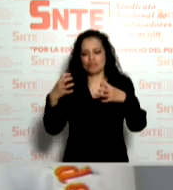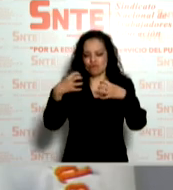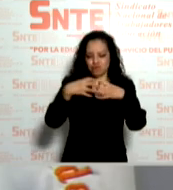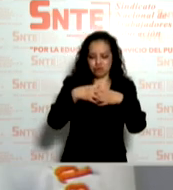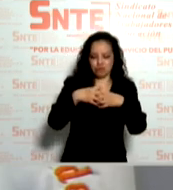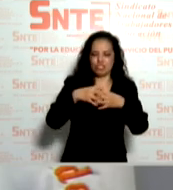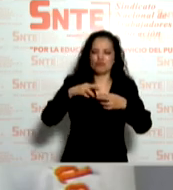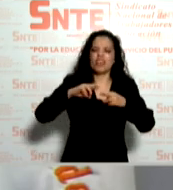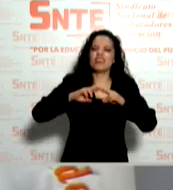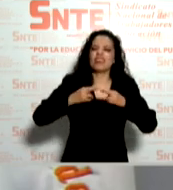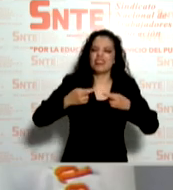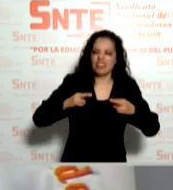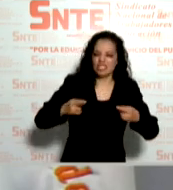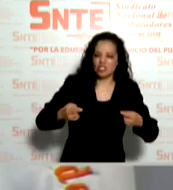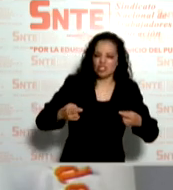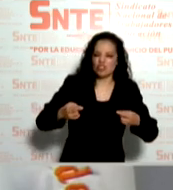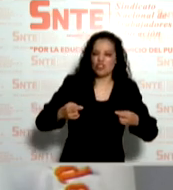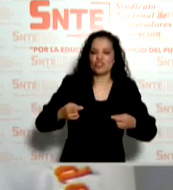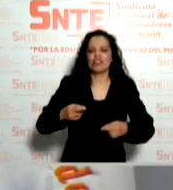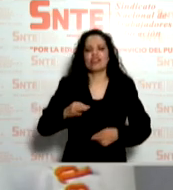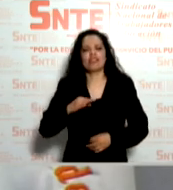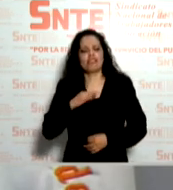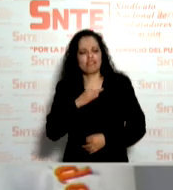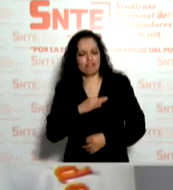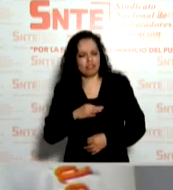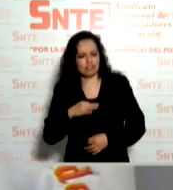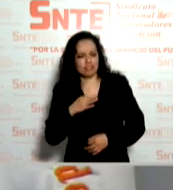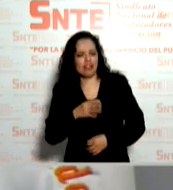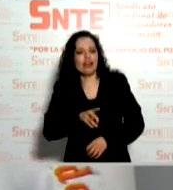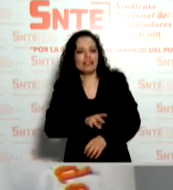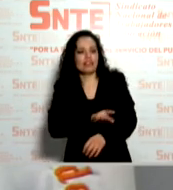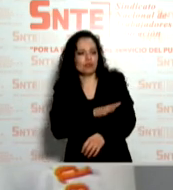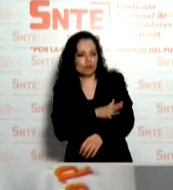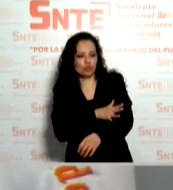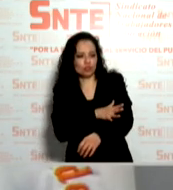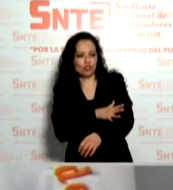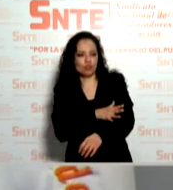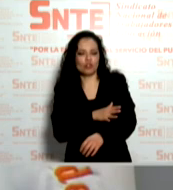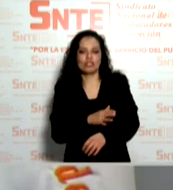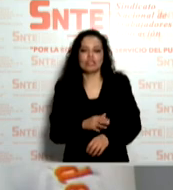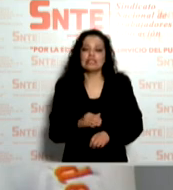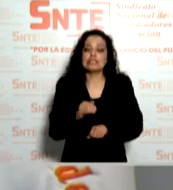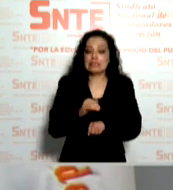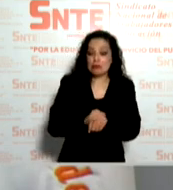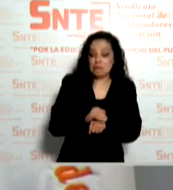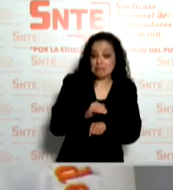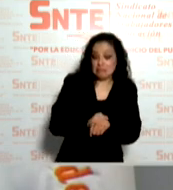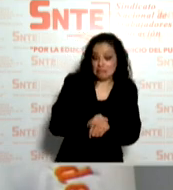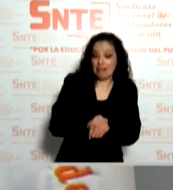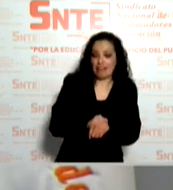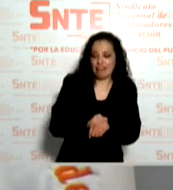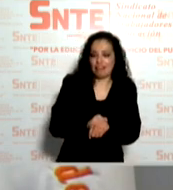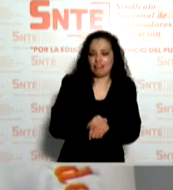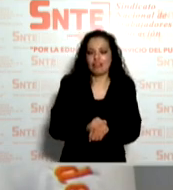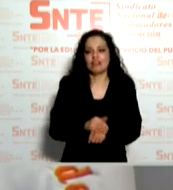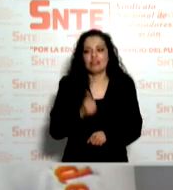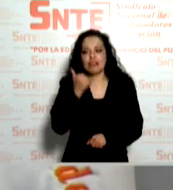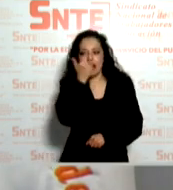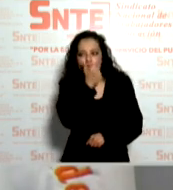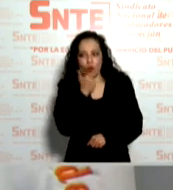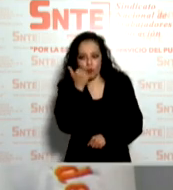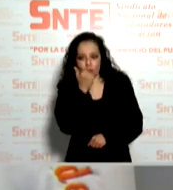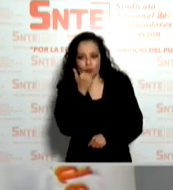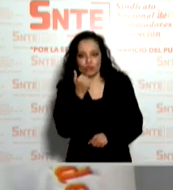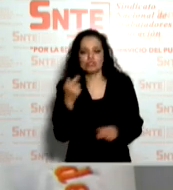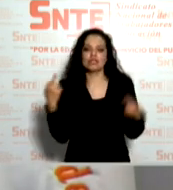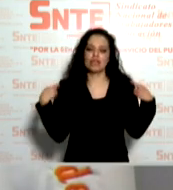esa relación afectiva tan profunda que hay entre docentes y alumnos.